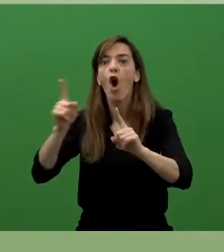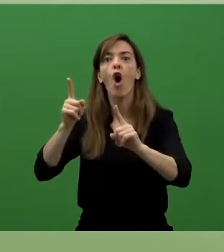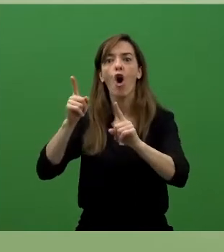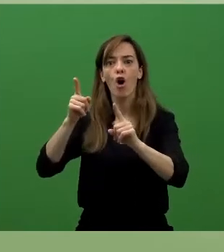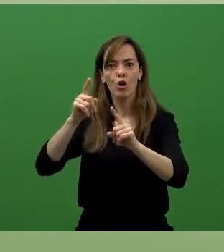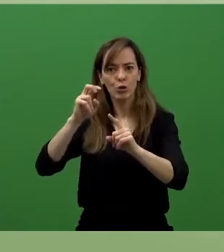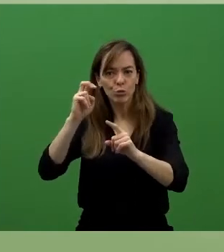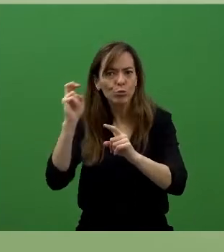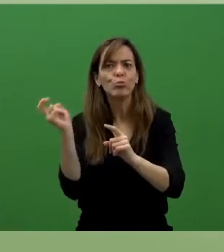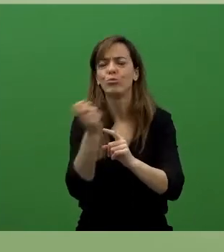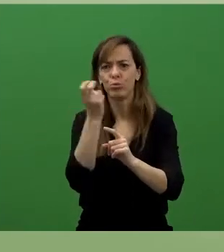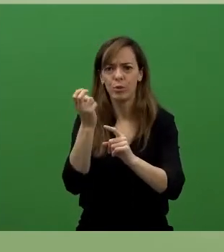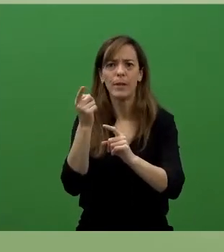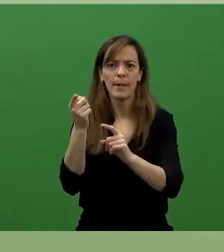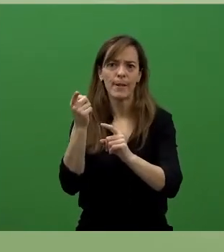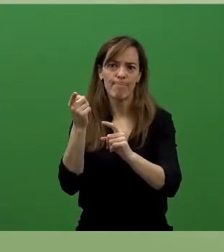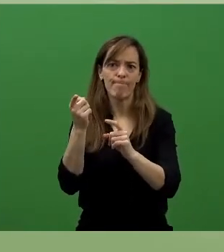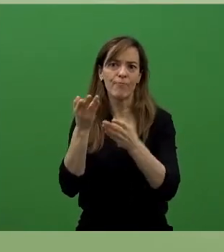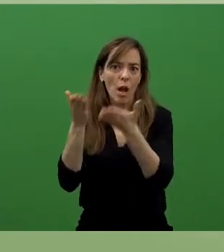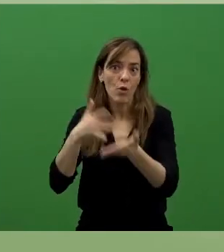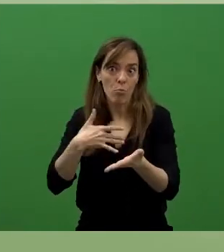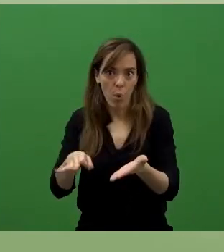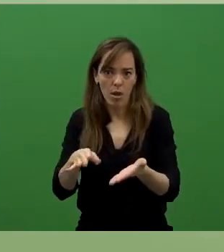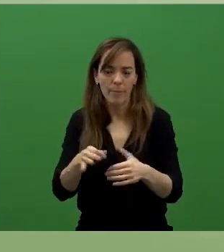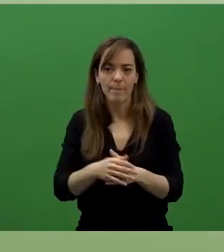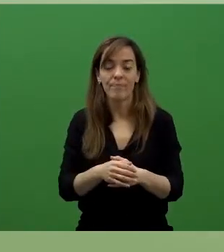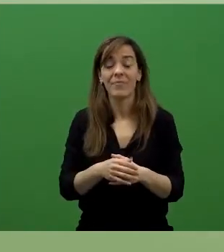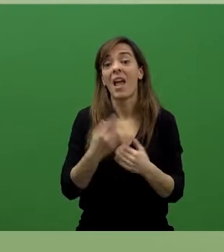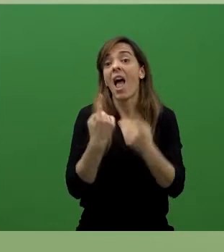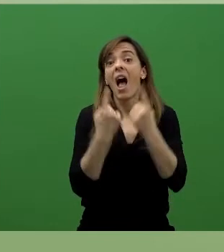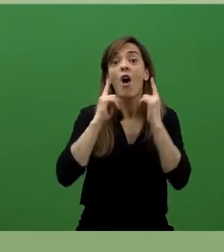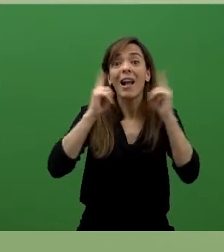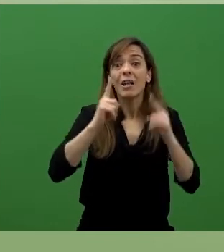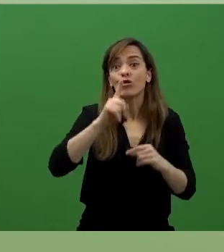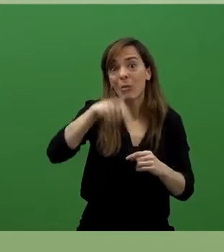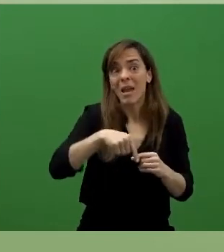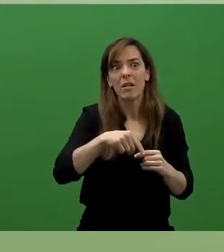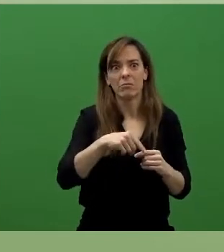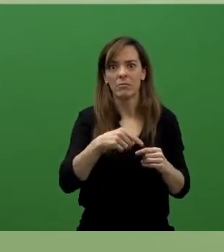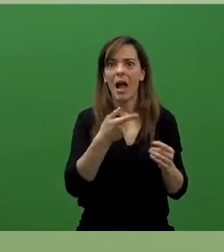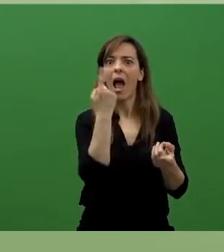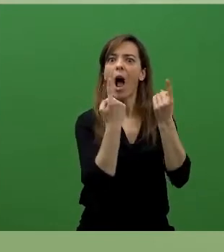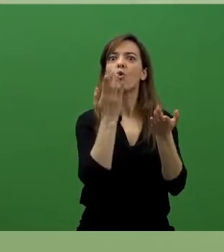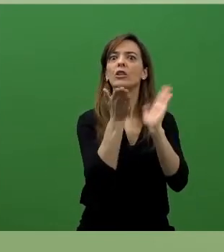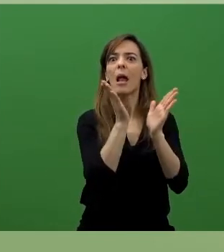en el manejo del paciente lo más posible. Y en algunos casos también algunas terapias